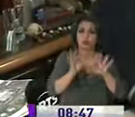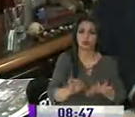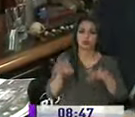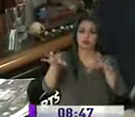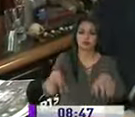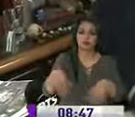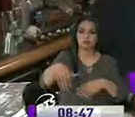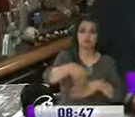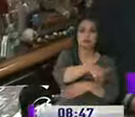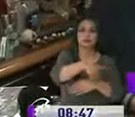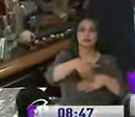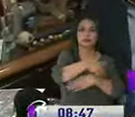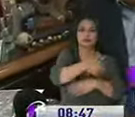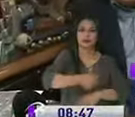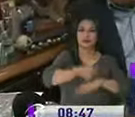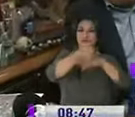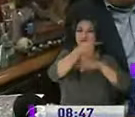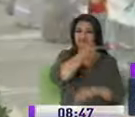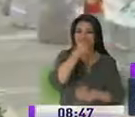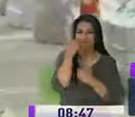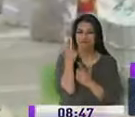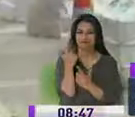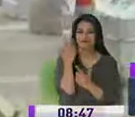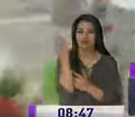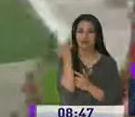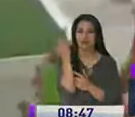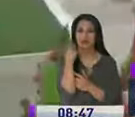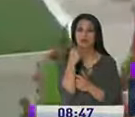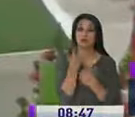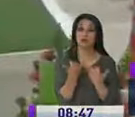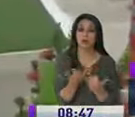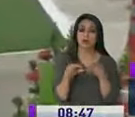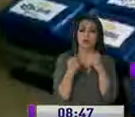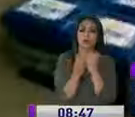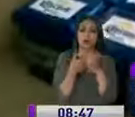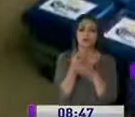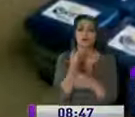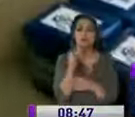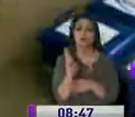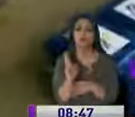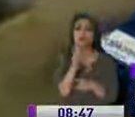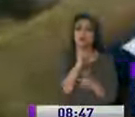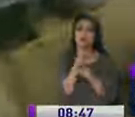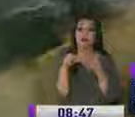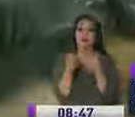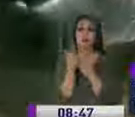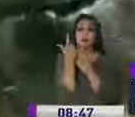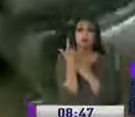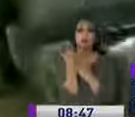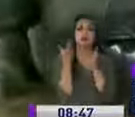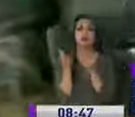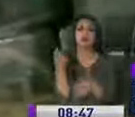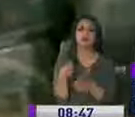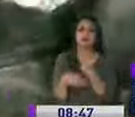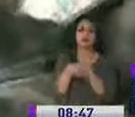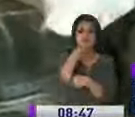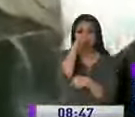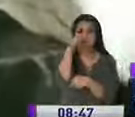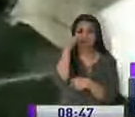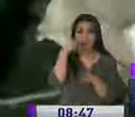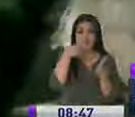registrado el pasado fin de semana. No se descarta, escuchen bien, pedir la comparecencia de las autoridades del Frente de Seguridad.